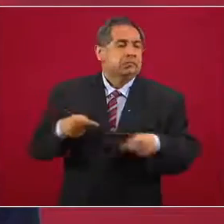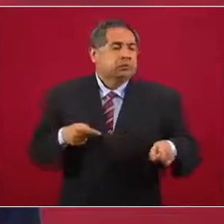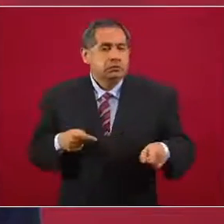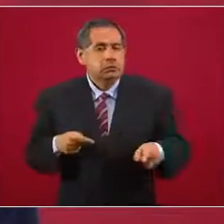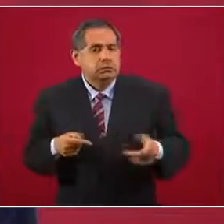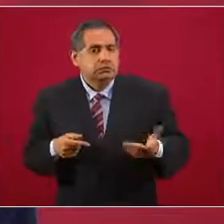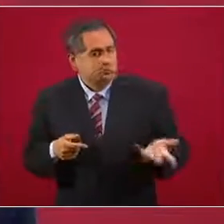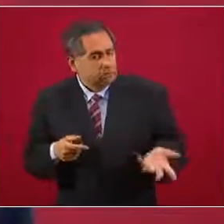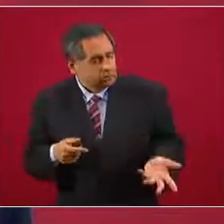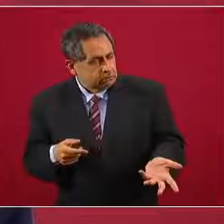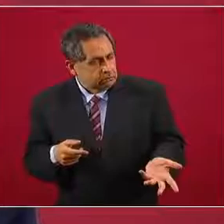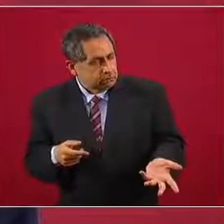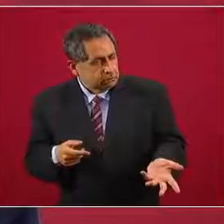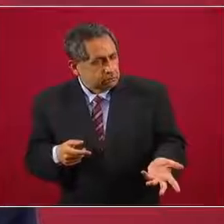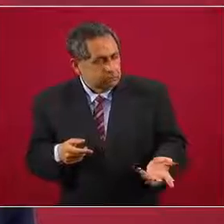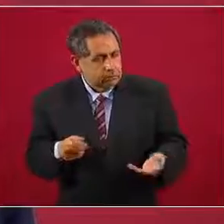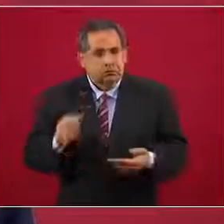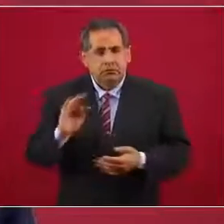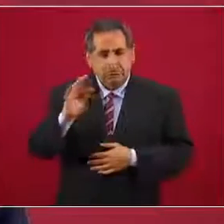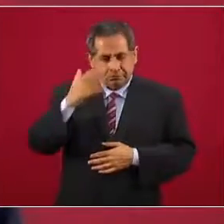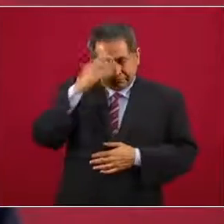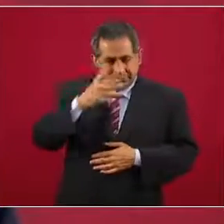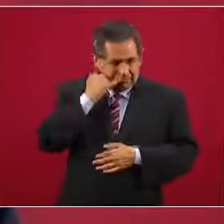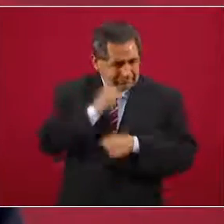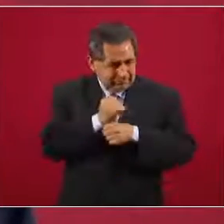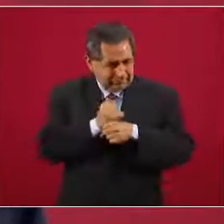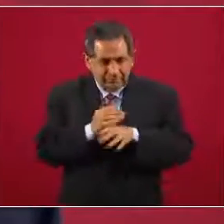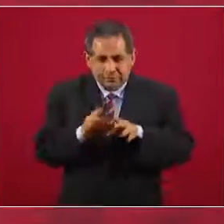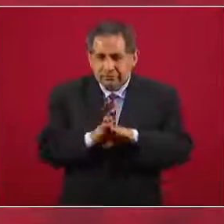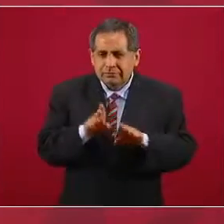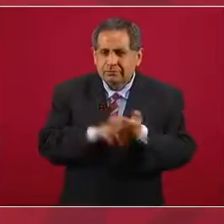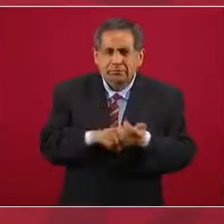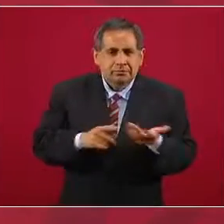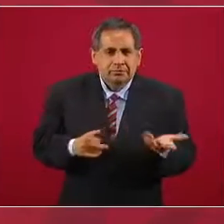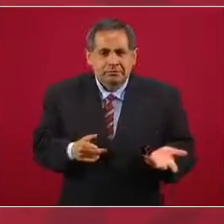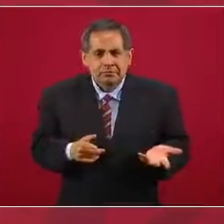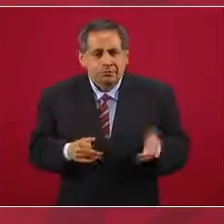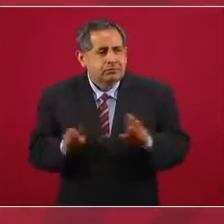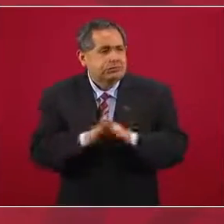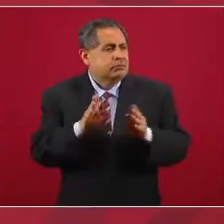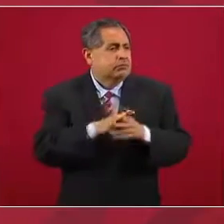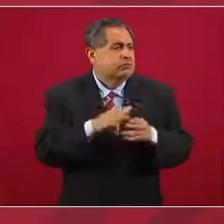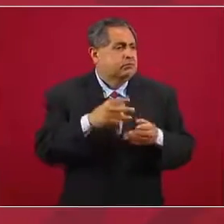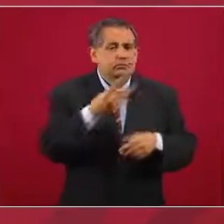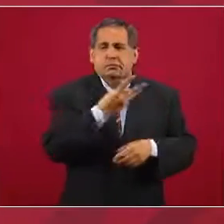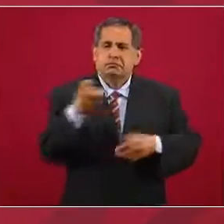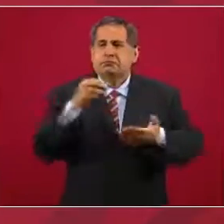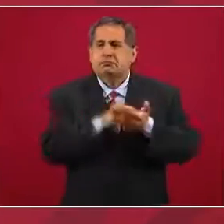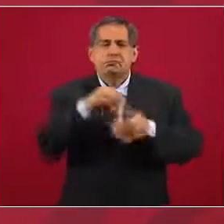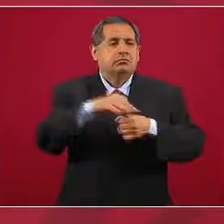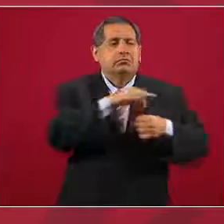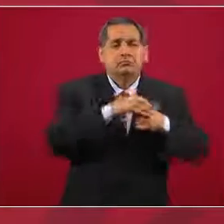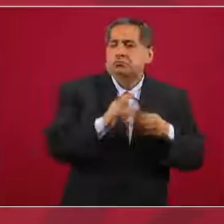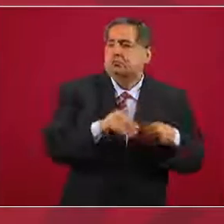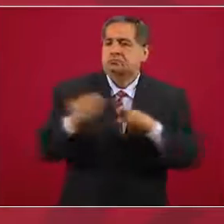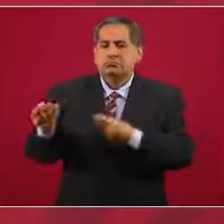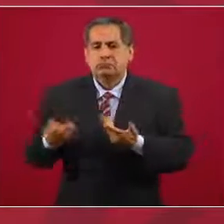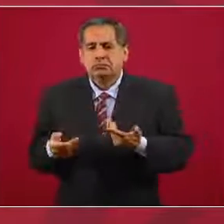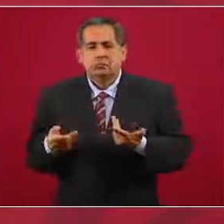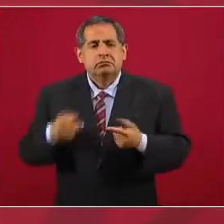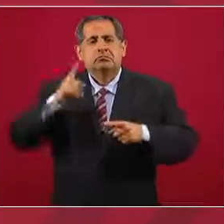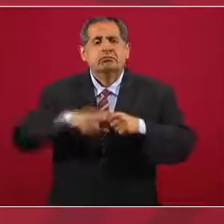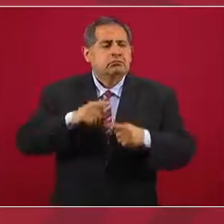Si queremos profundizar, ¿cómo obtuvieron esos votos? ¿Quién les